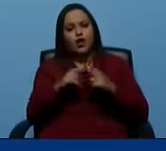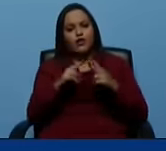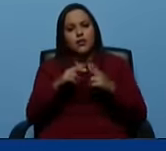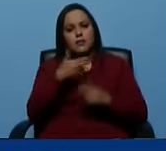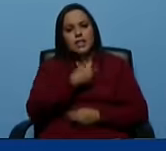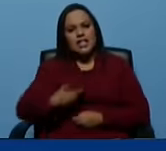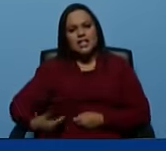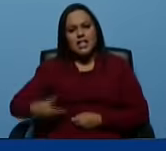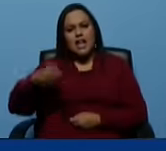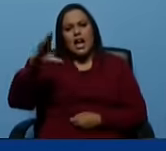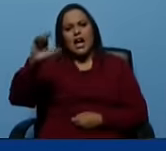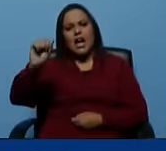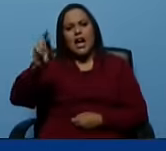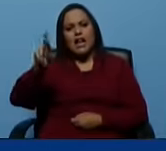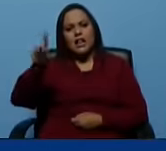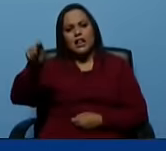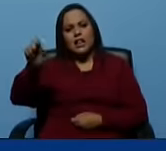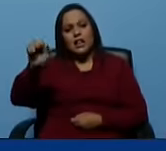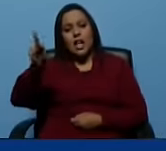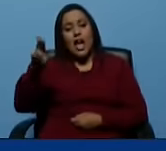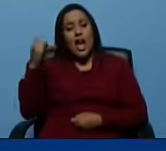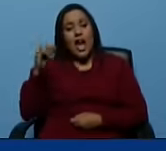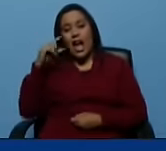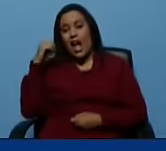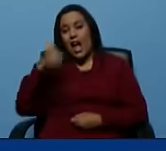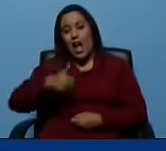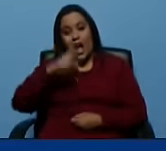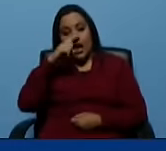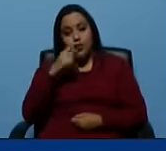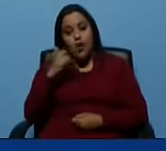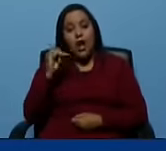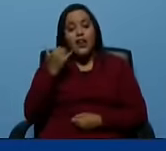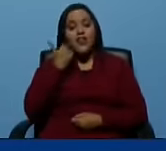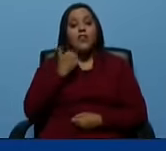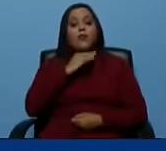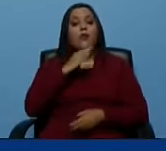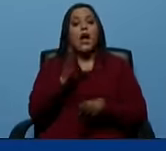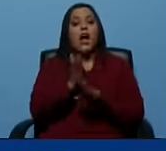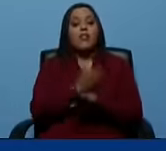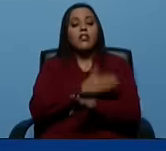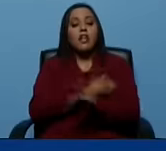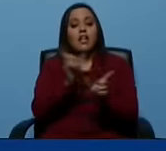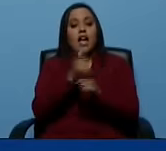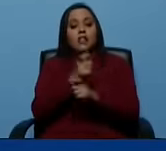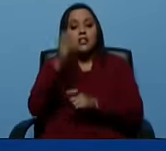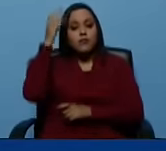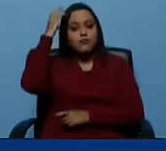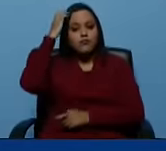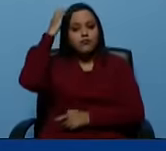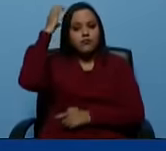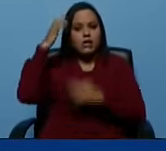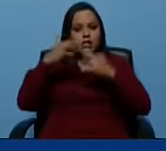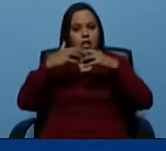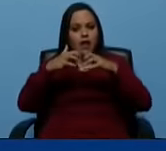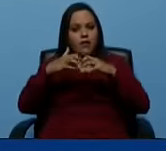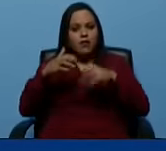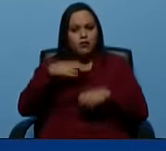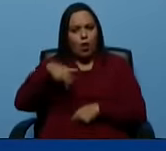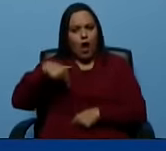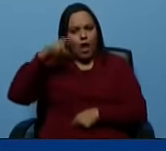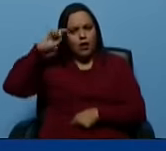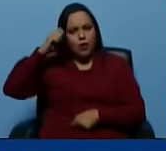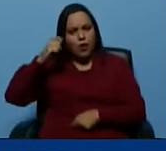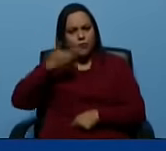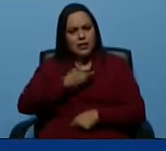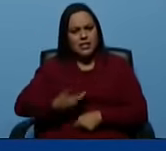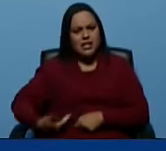años, ha superado un cáncer de un tumor maligno en el cerebro. Y de verdad, uno recuerda al presidente Carter